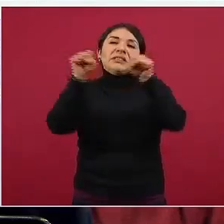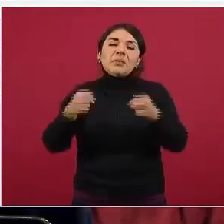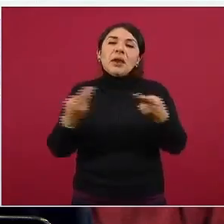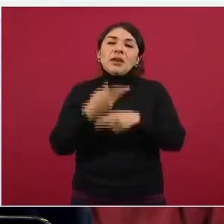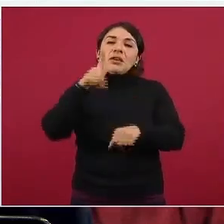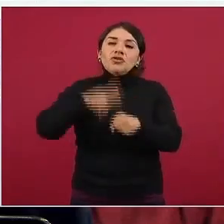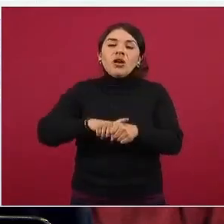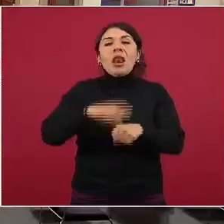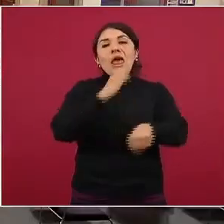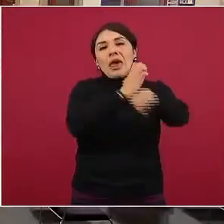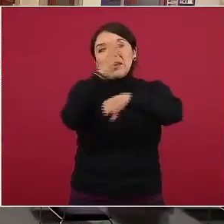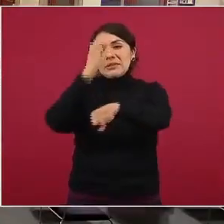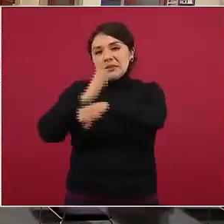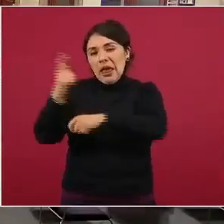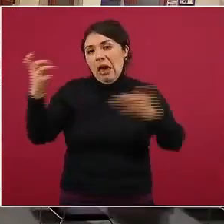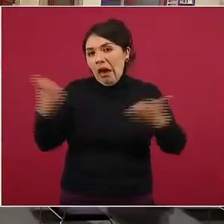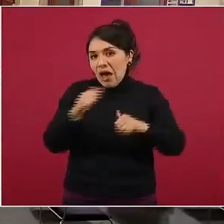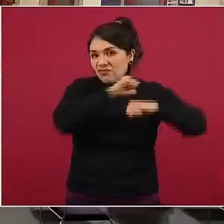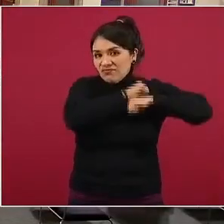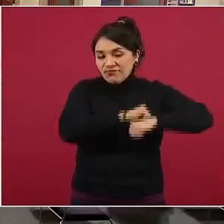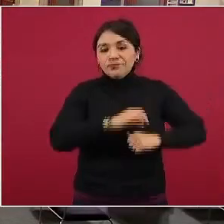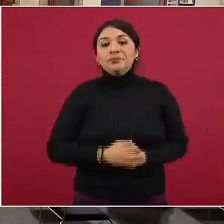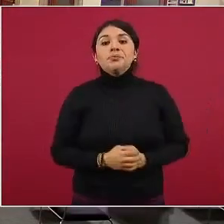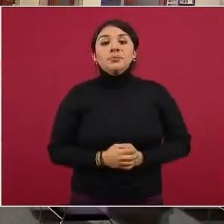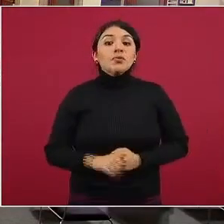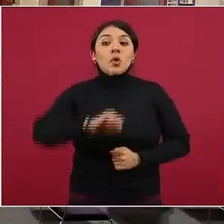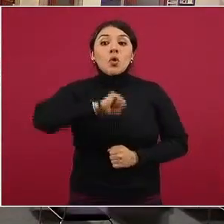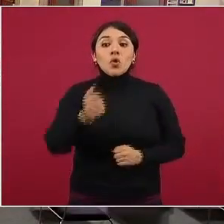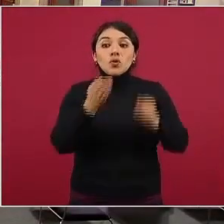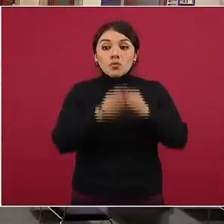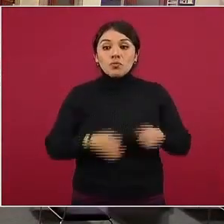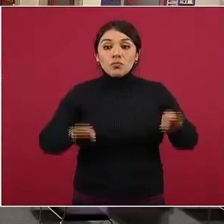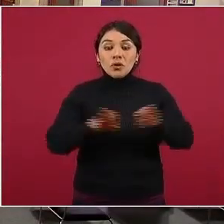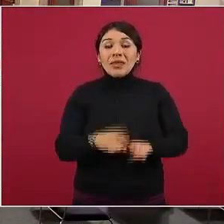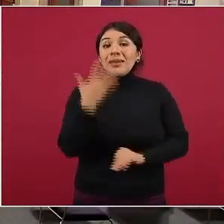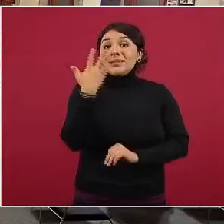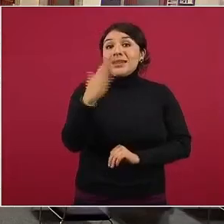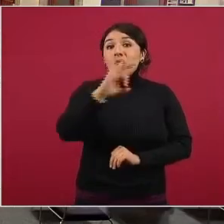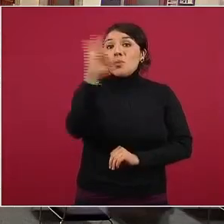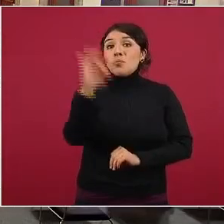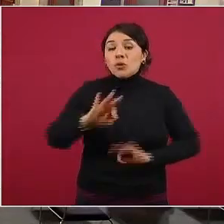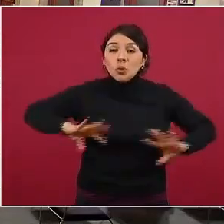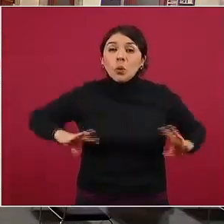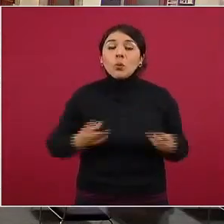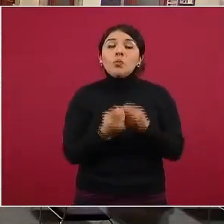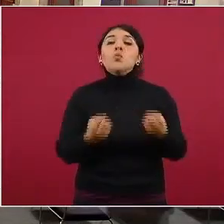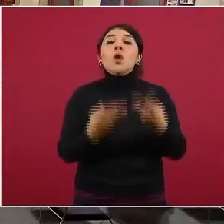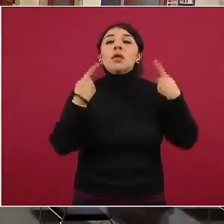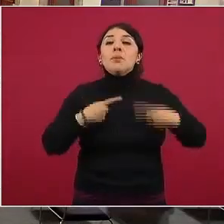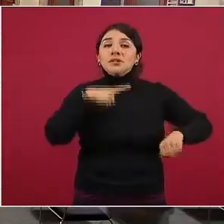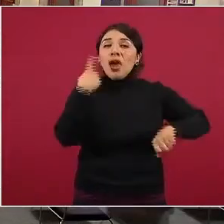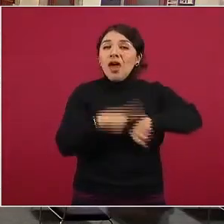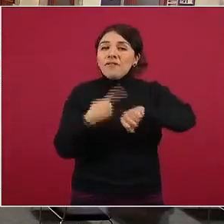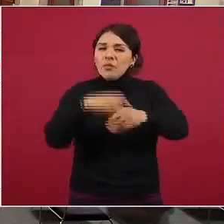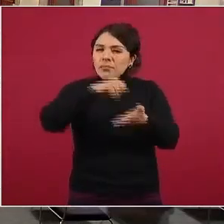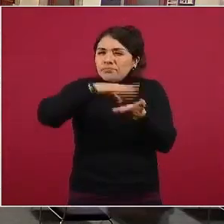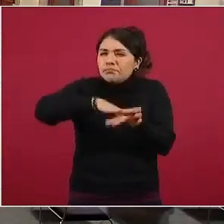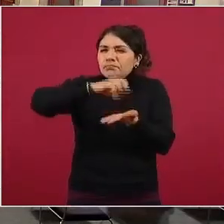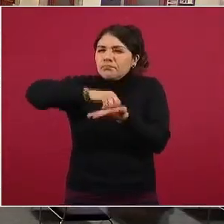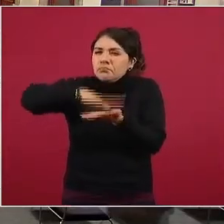y estatal se está haciendo. Otro dato importante, 5% del total de casos que se han